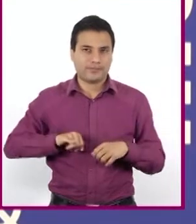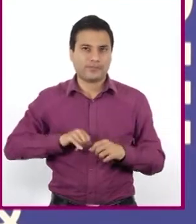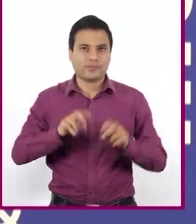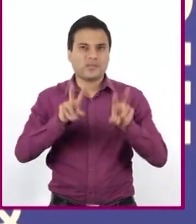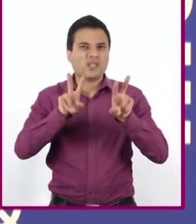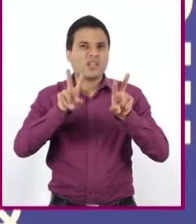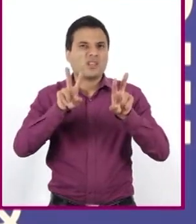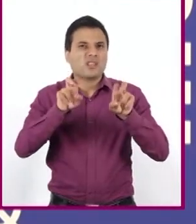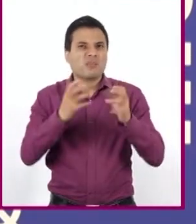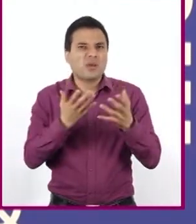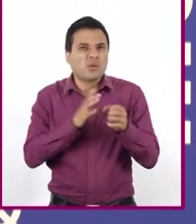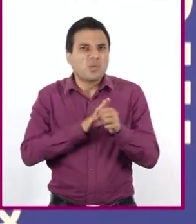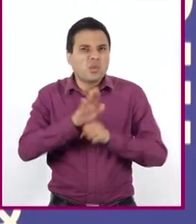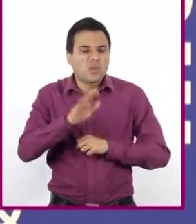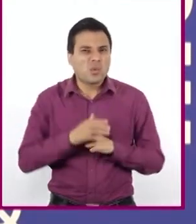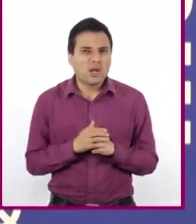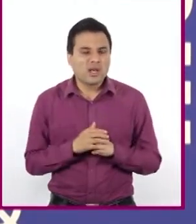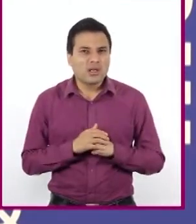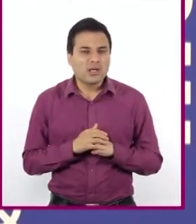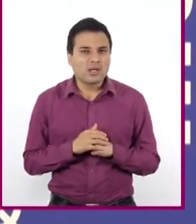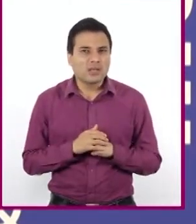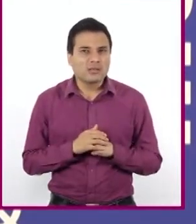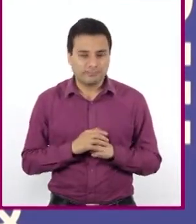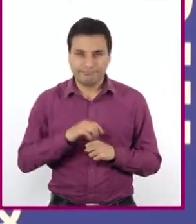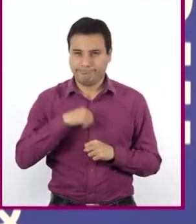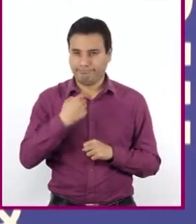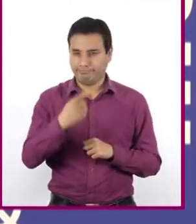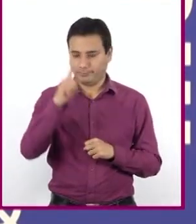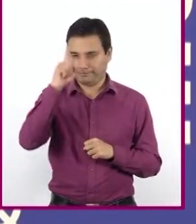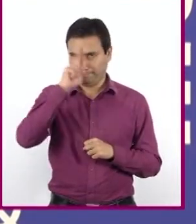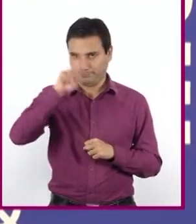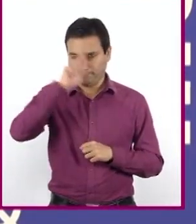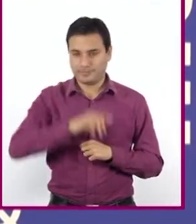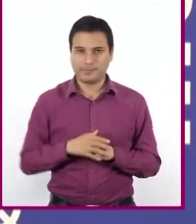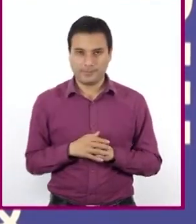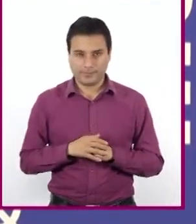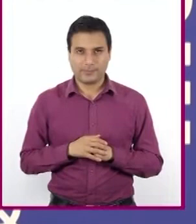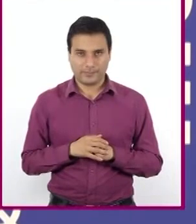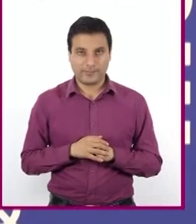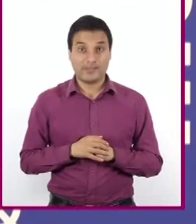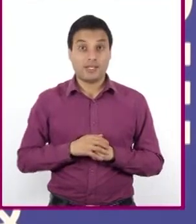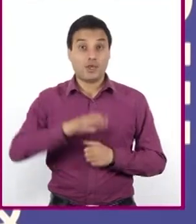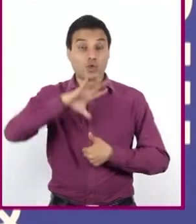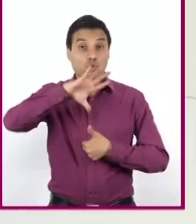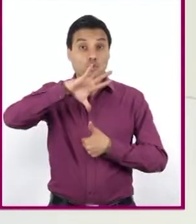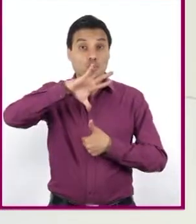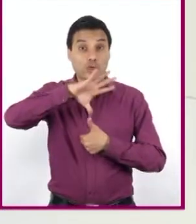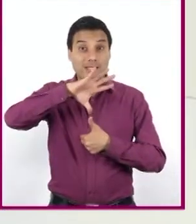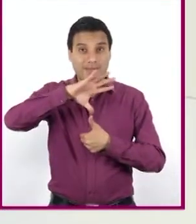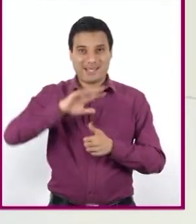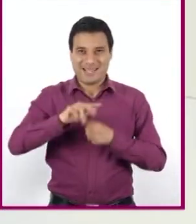desde la primera sesión de la semana es la independencia de las 13 colonias de Norteamérica.